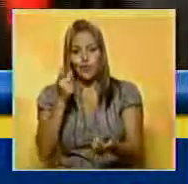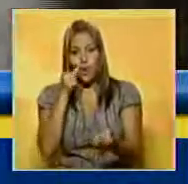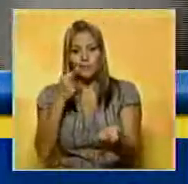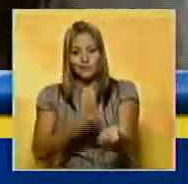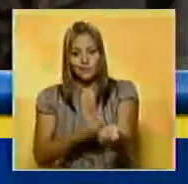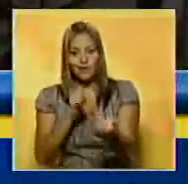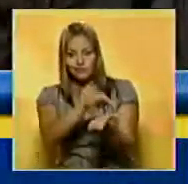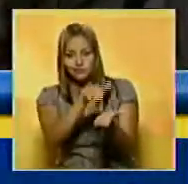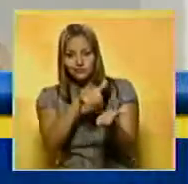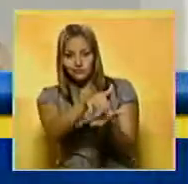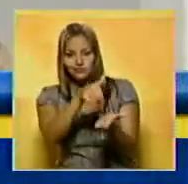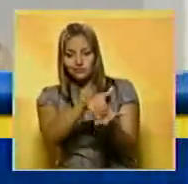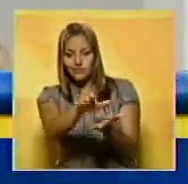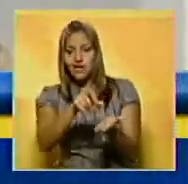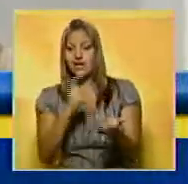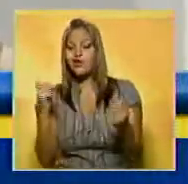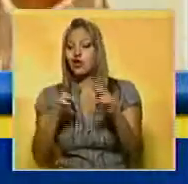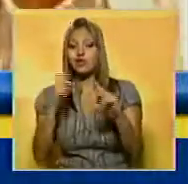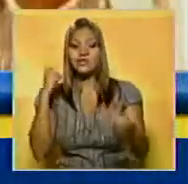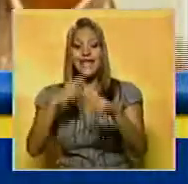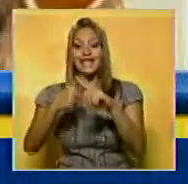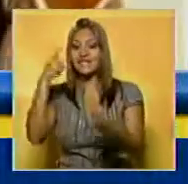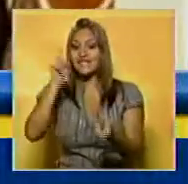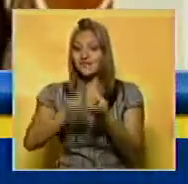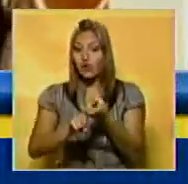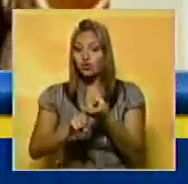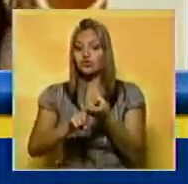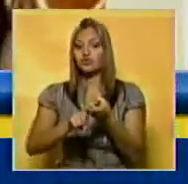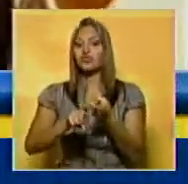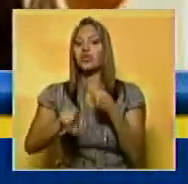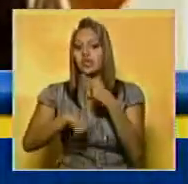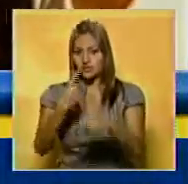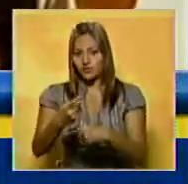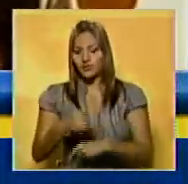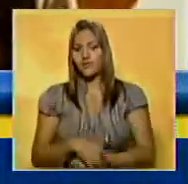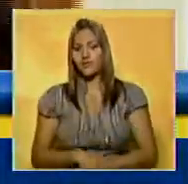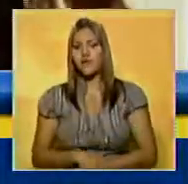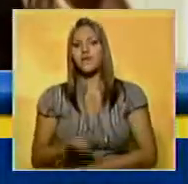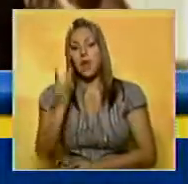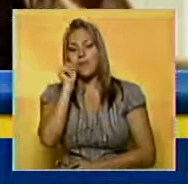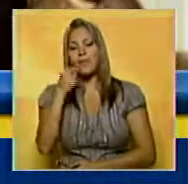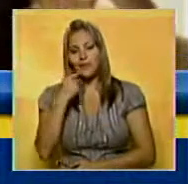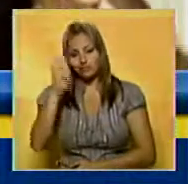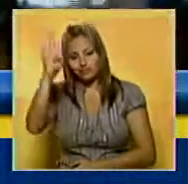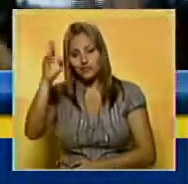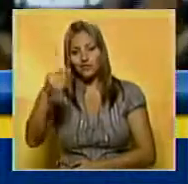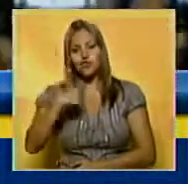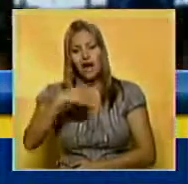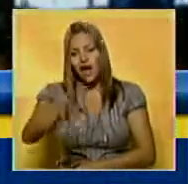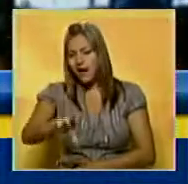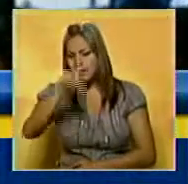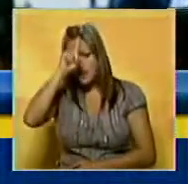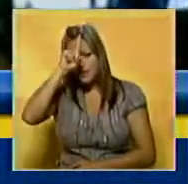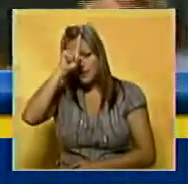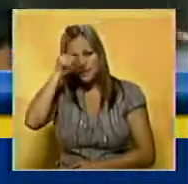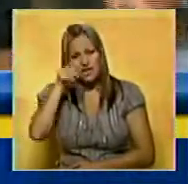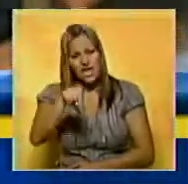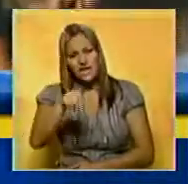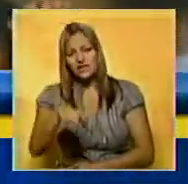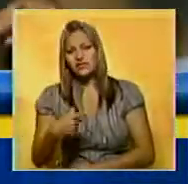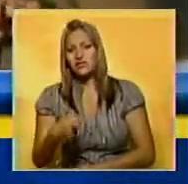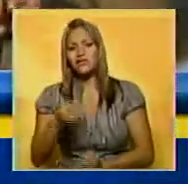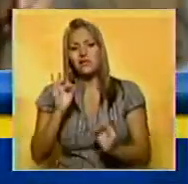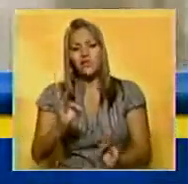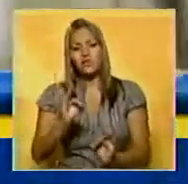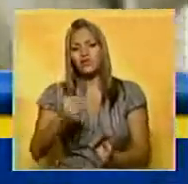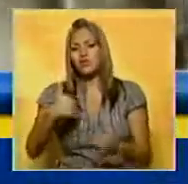de que Whitney conociera a su ex esposo Bobby Brown. Michael también dijo que está muy arrepentido de eso y que será una cruz